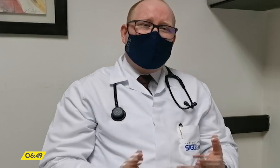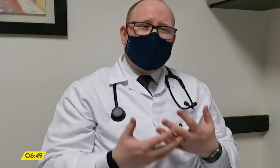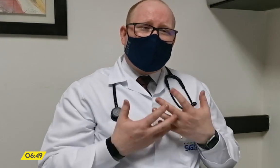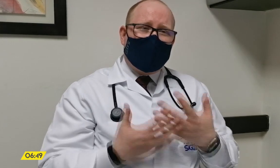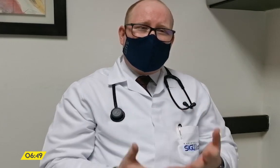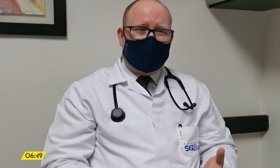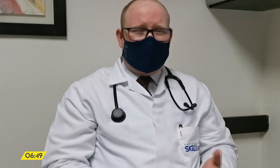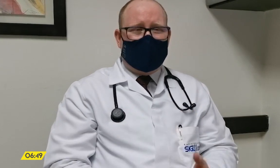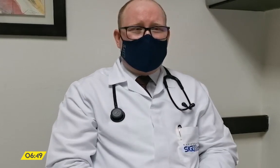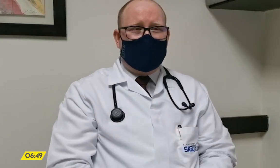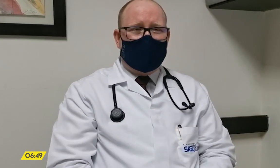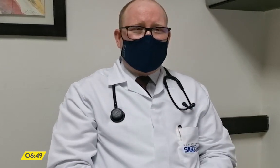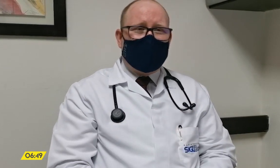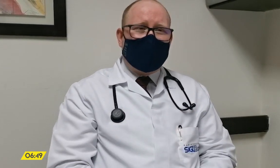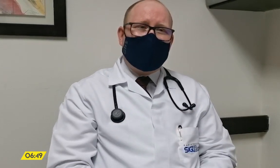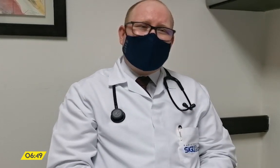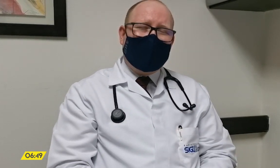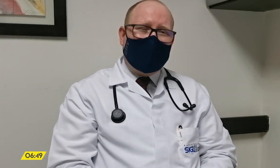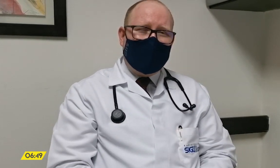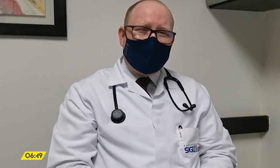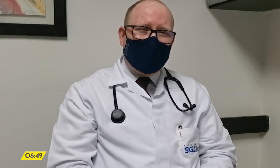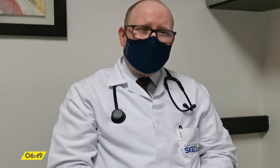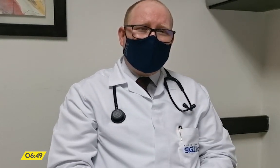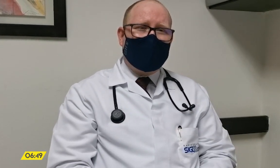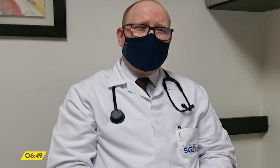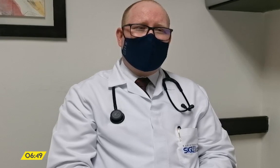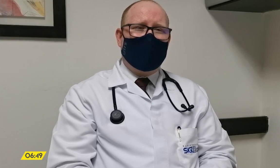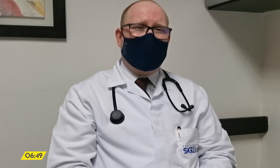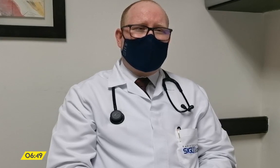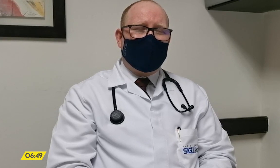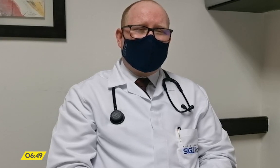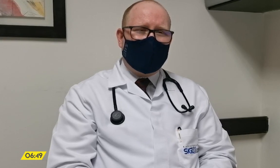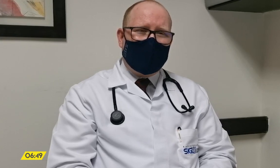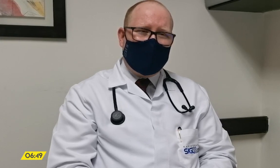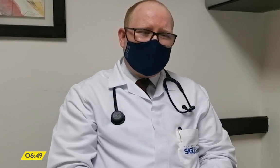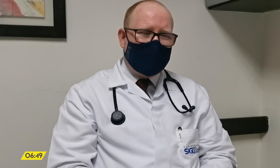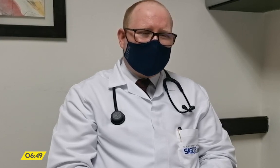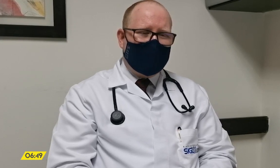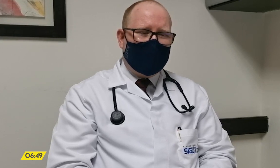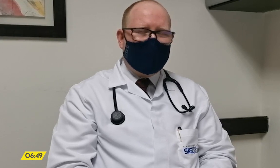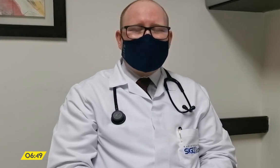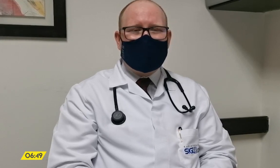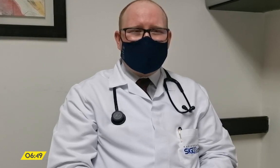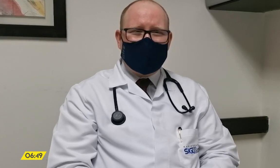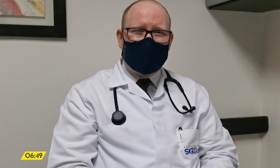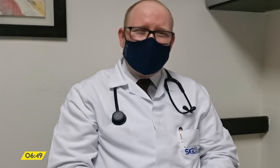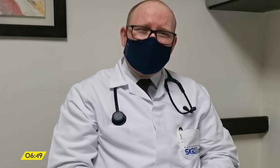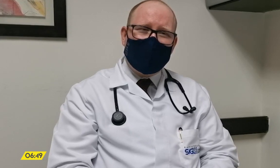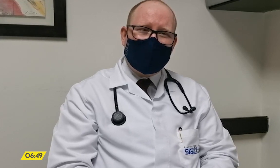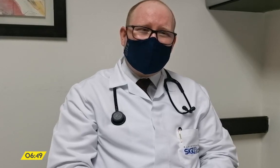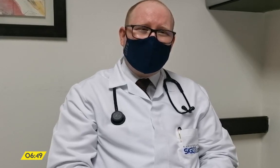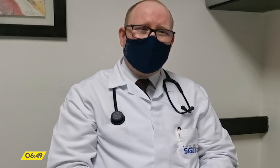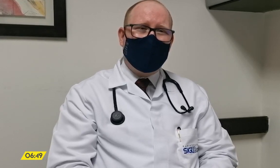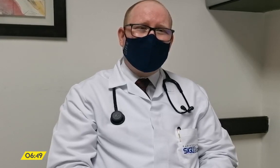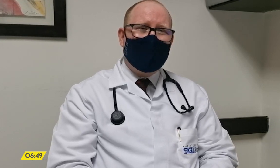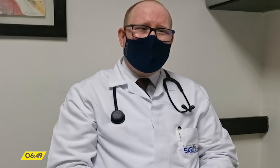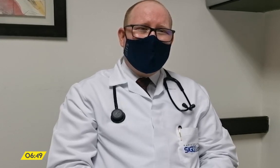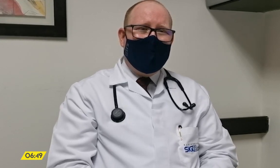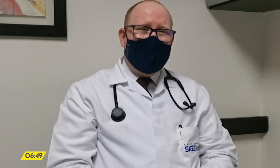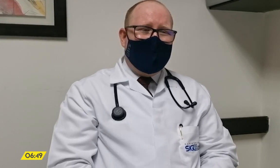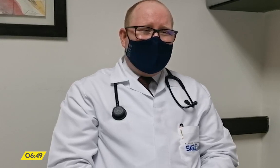expiración estos tumores se estén moviendo. Entonces la guía por imagen, la capacidad de la alta tasa de dosis del